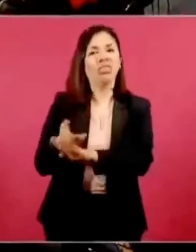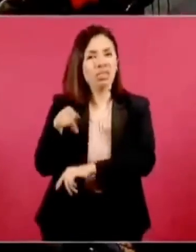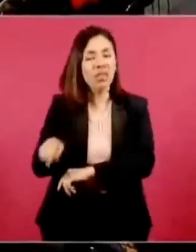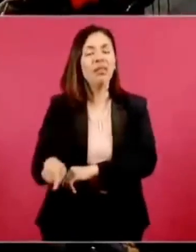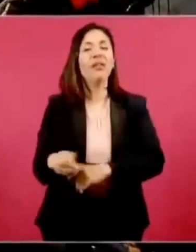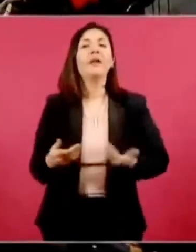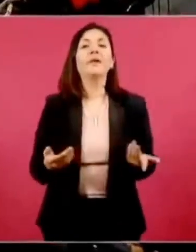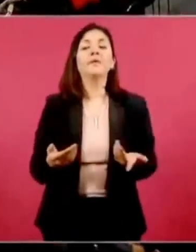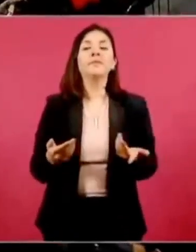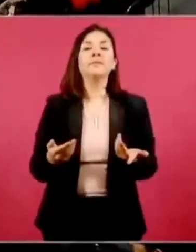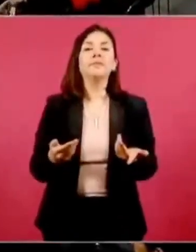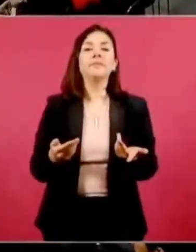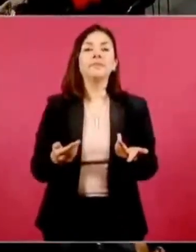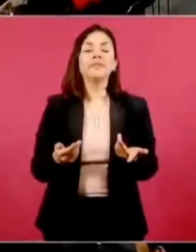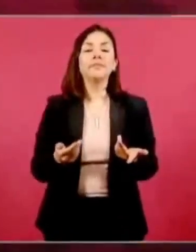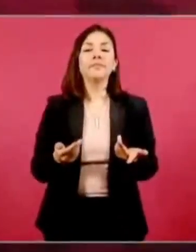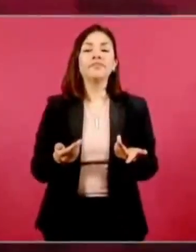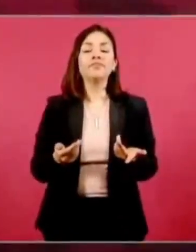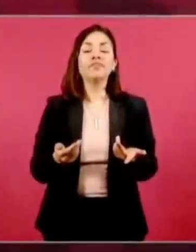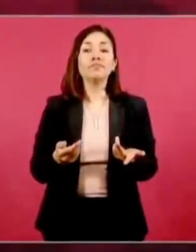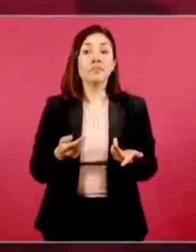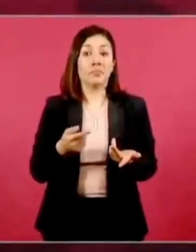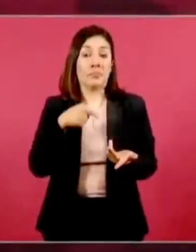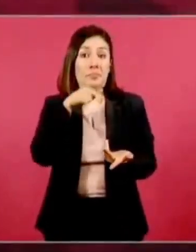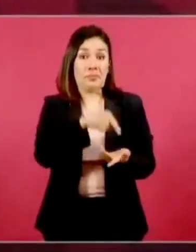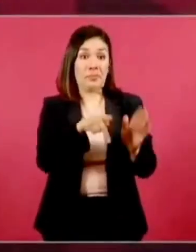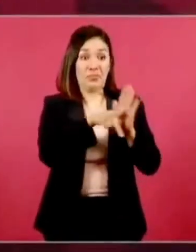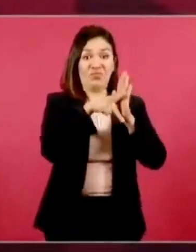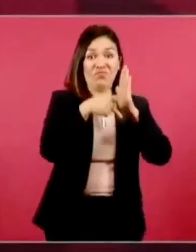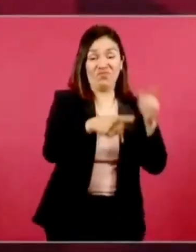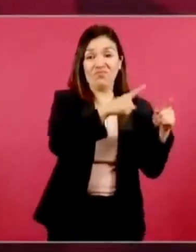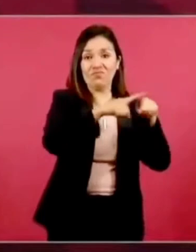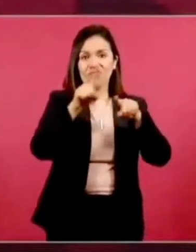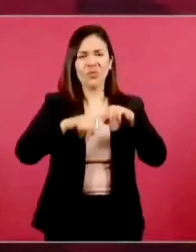y tienen un poder